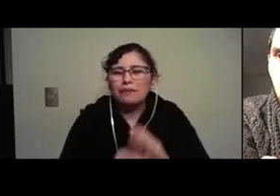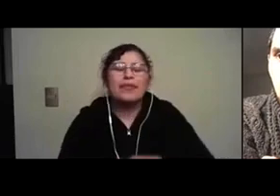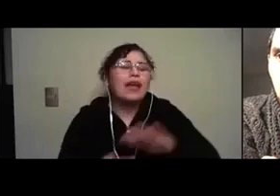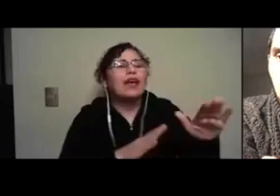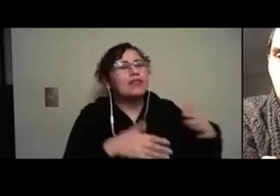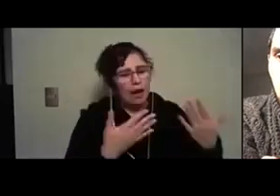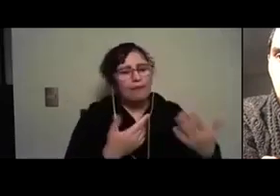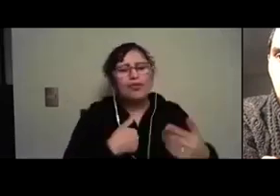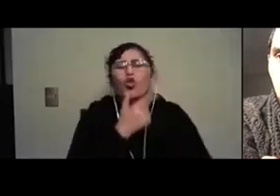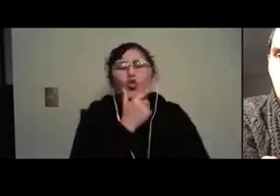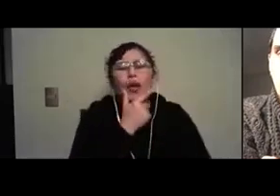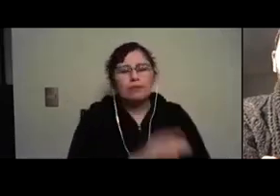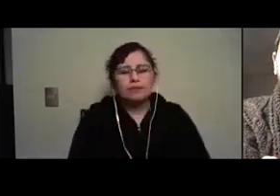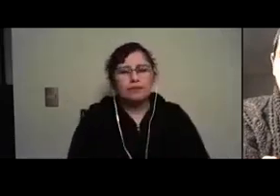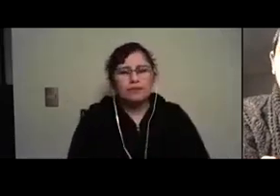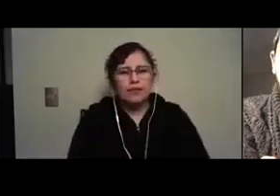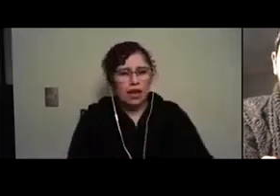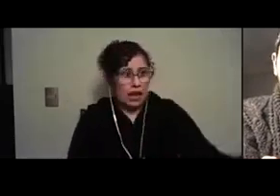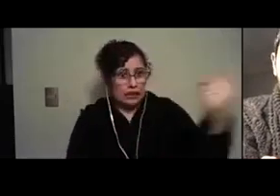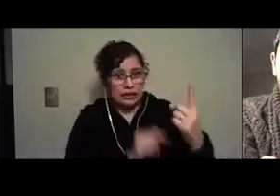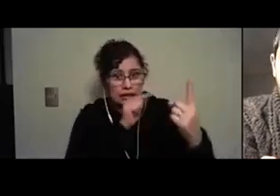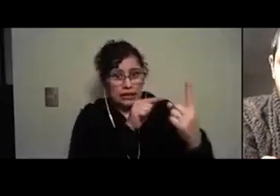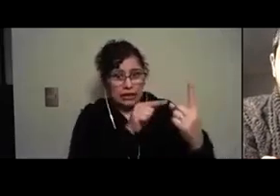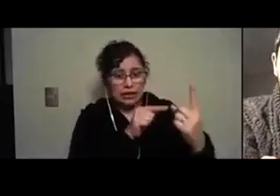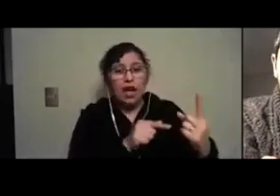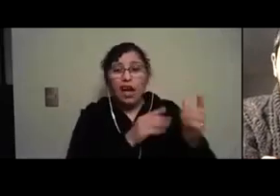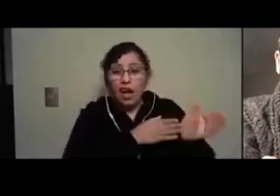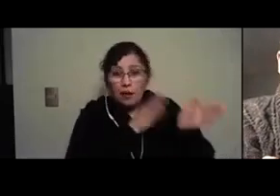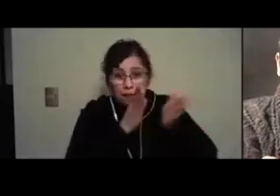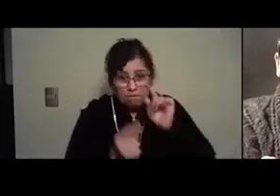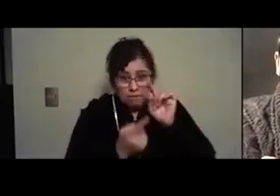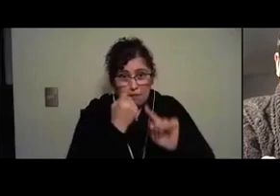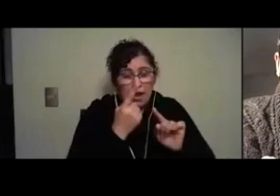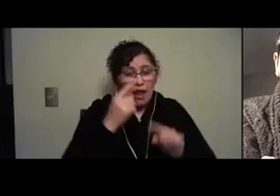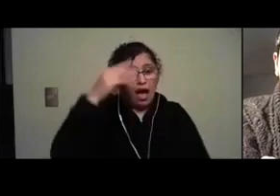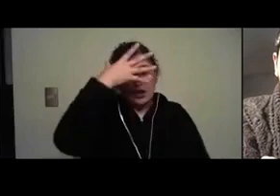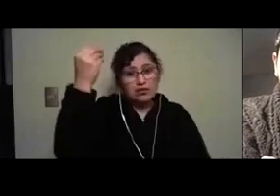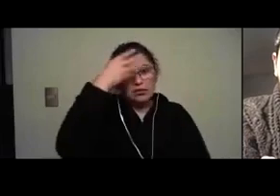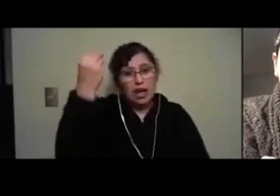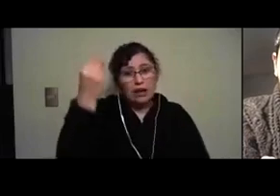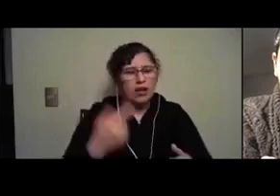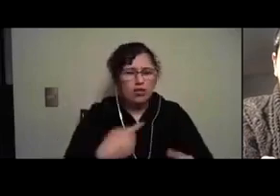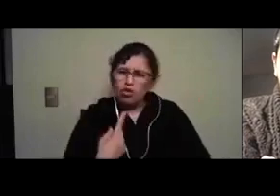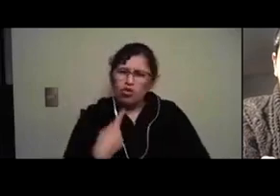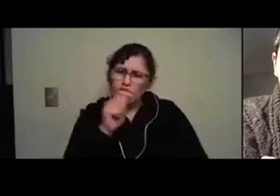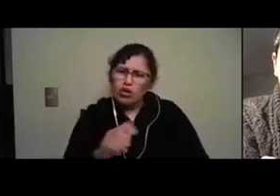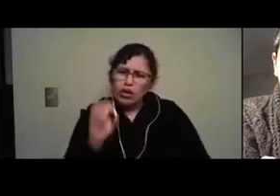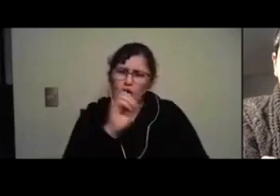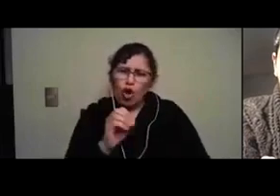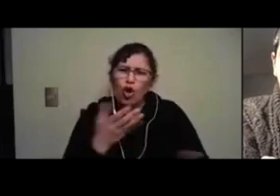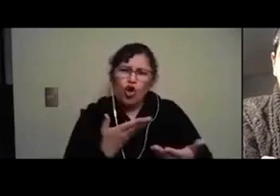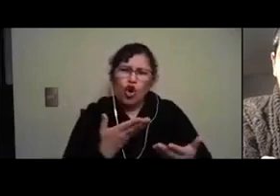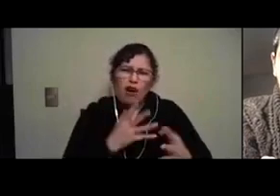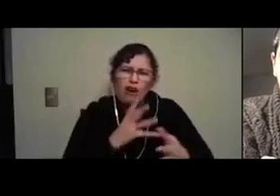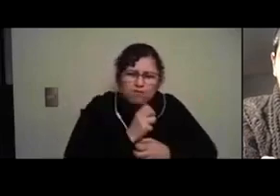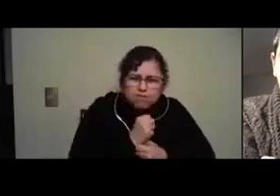un usuario o una usuaria que se encuentra en la etapa inicial de Alzheimer. ¿Cómo podríamos trabajar, por ejemplo, lo que es la frustración y la